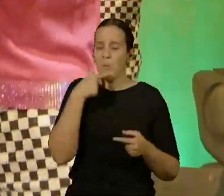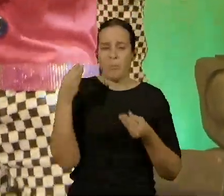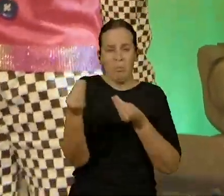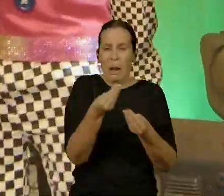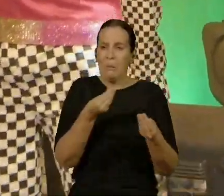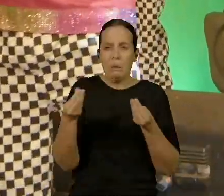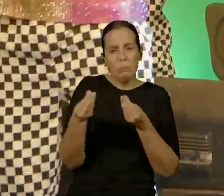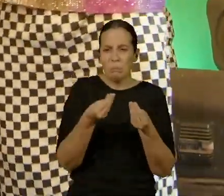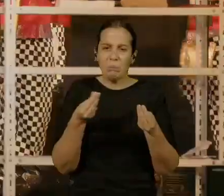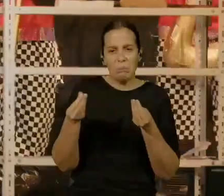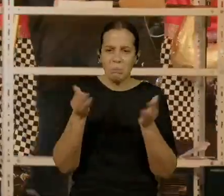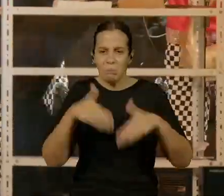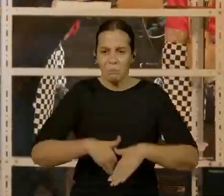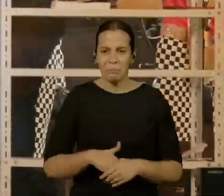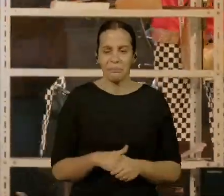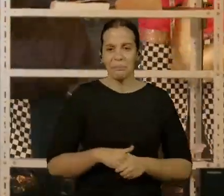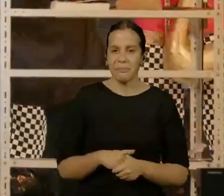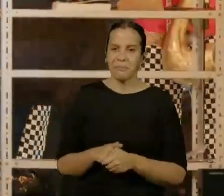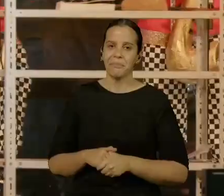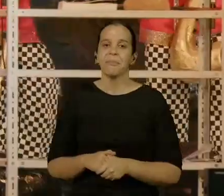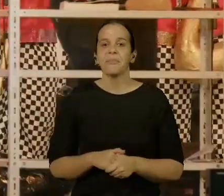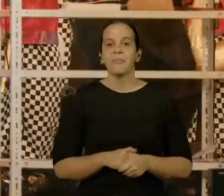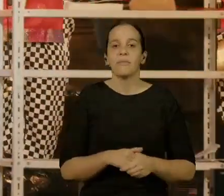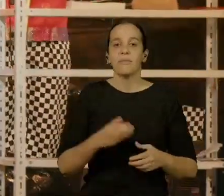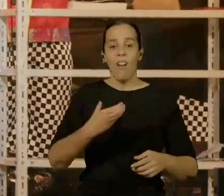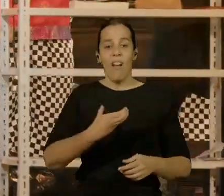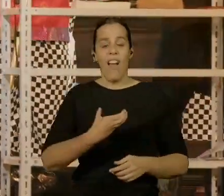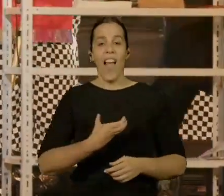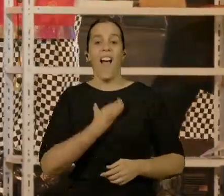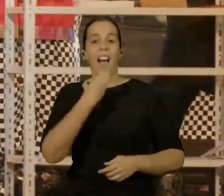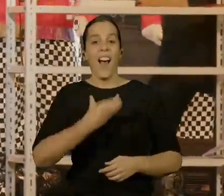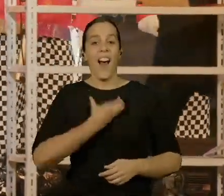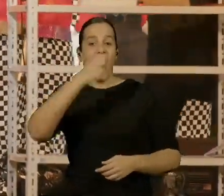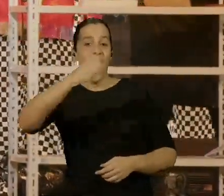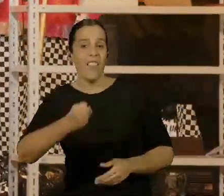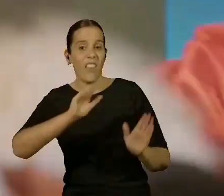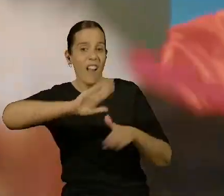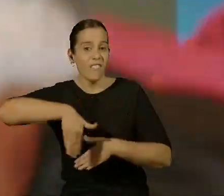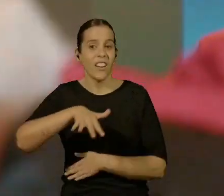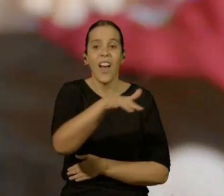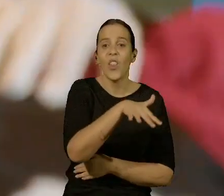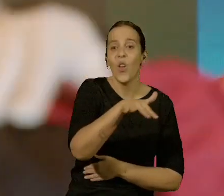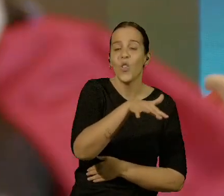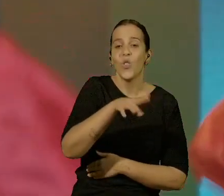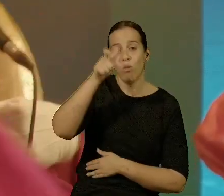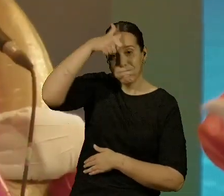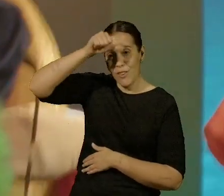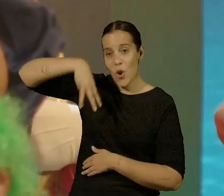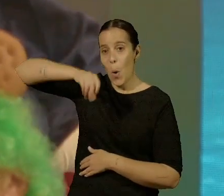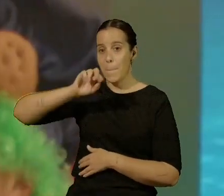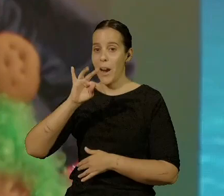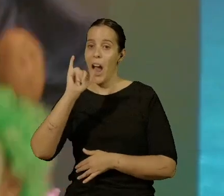quedará. Y va para el carne, ¿y dónde estás? Matías Peña te